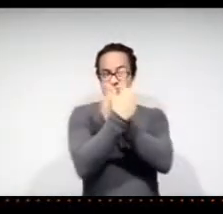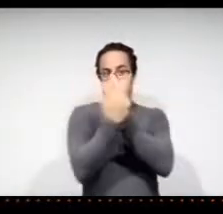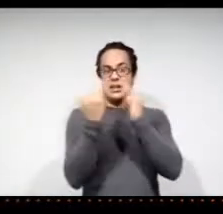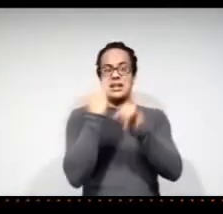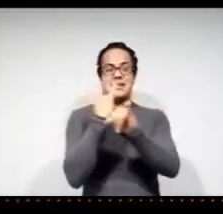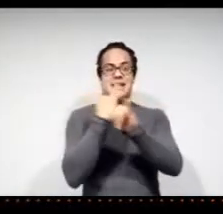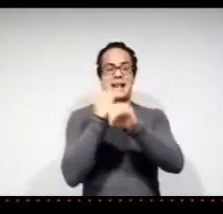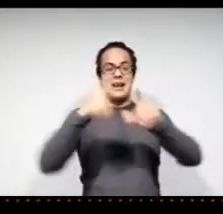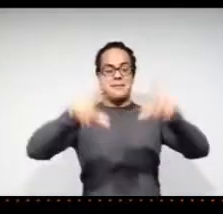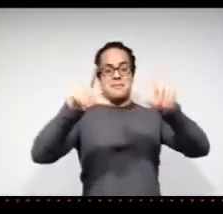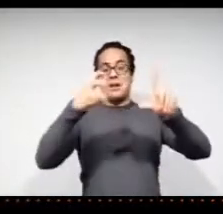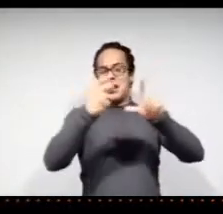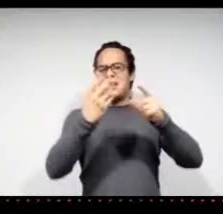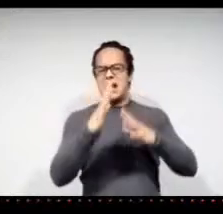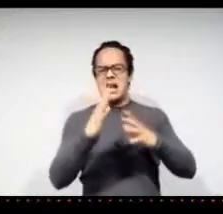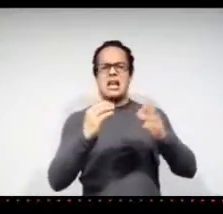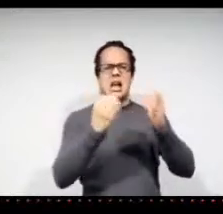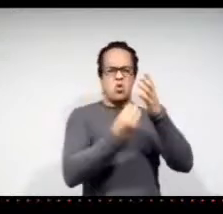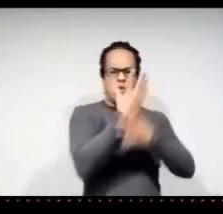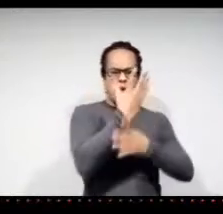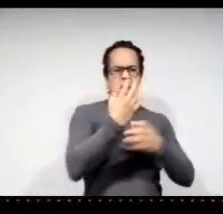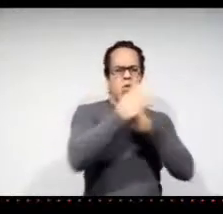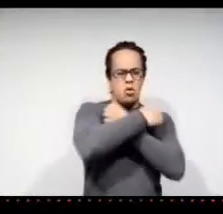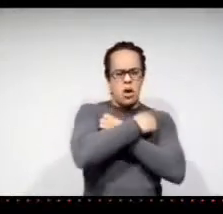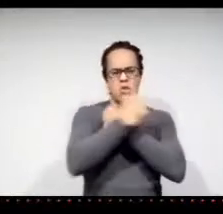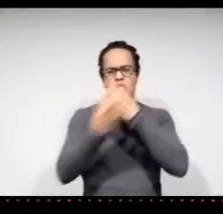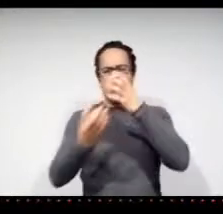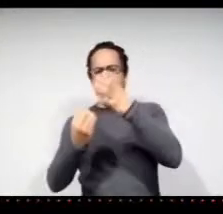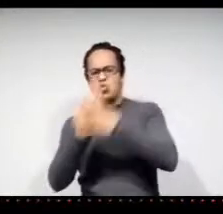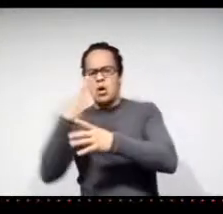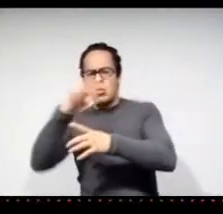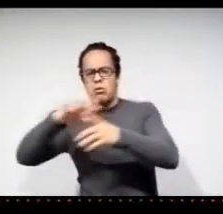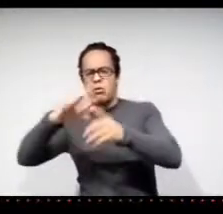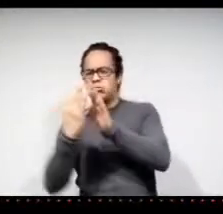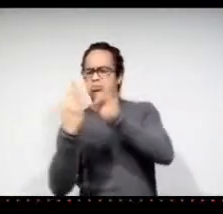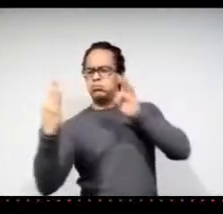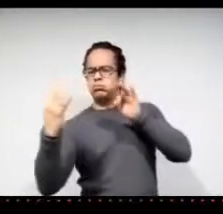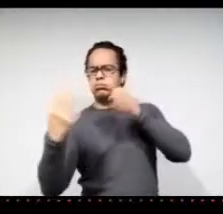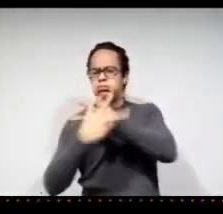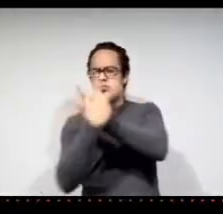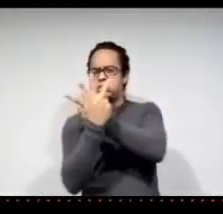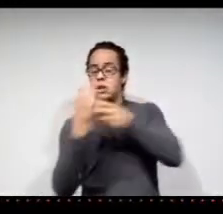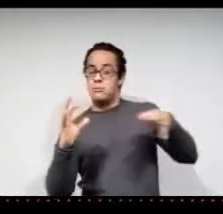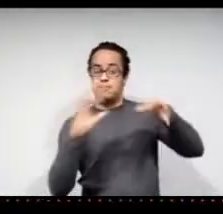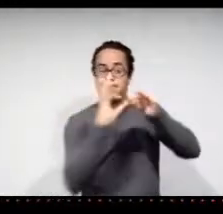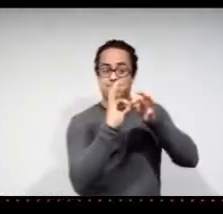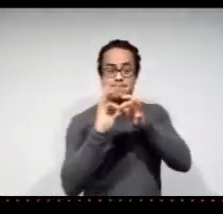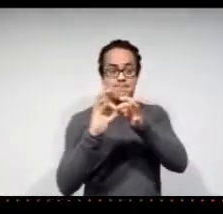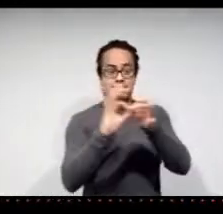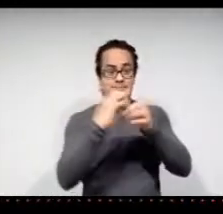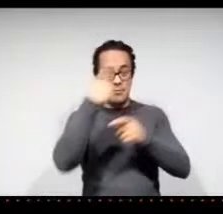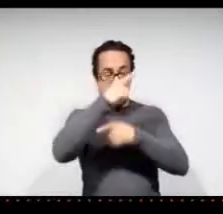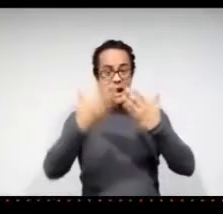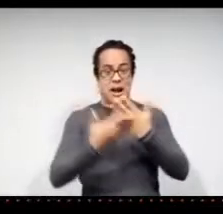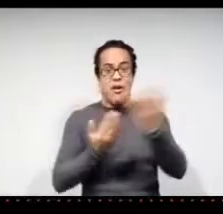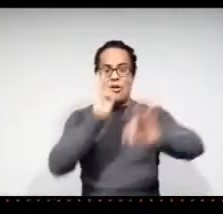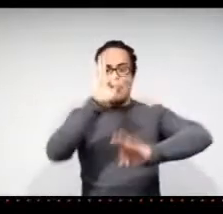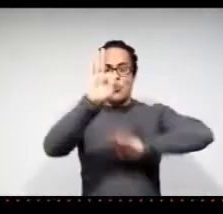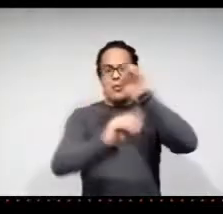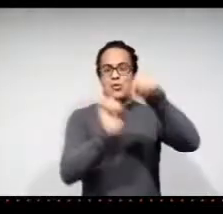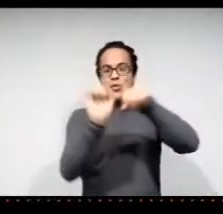teníamos de evaluación educativa, innovación educativa, con la educación a distancia para poder enfrentar el nuevo reto. Y aquí estamos,